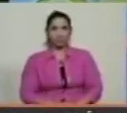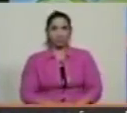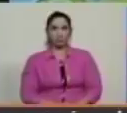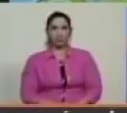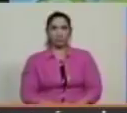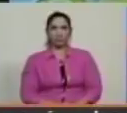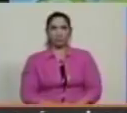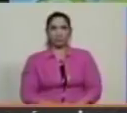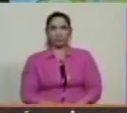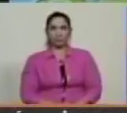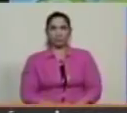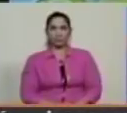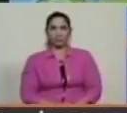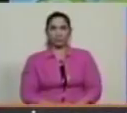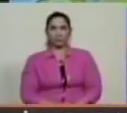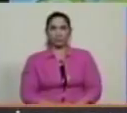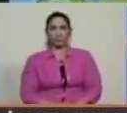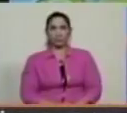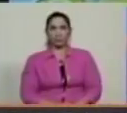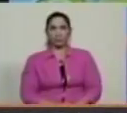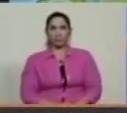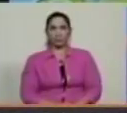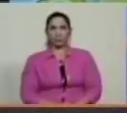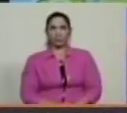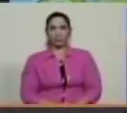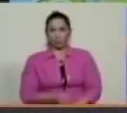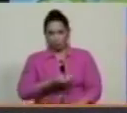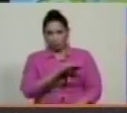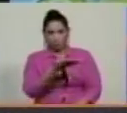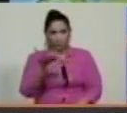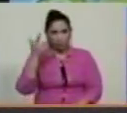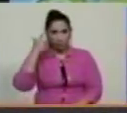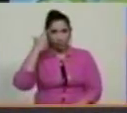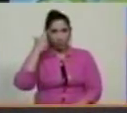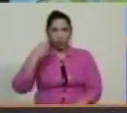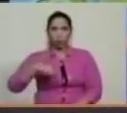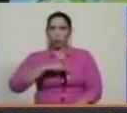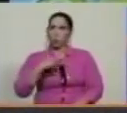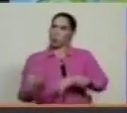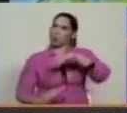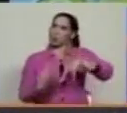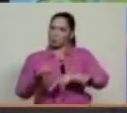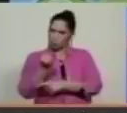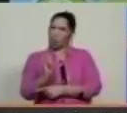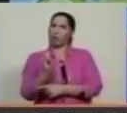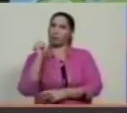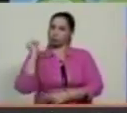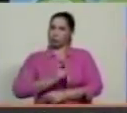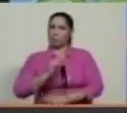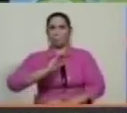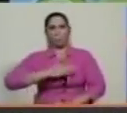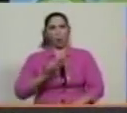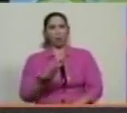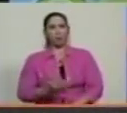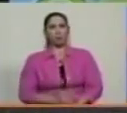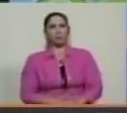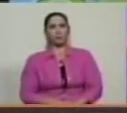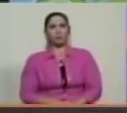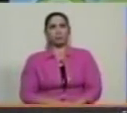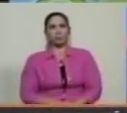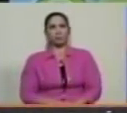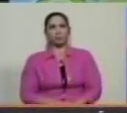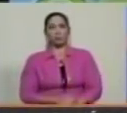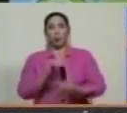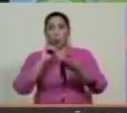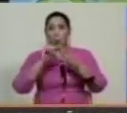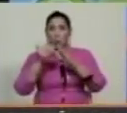Al final ustedes saben, mira. Al final ustedes saben que estamos en una revolución. Y se va a poder. Porque las